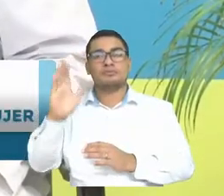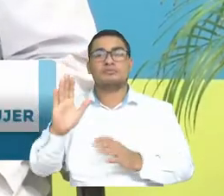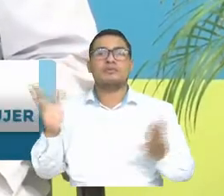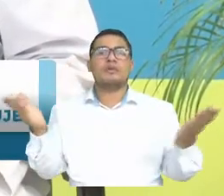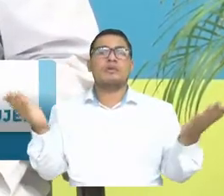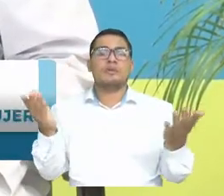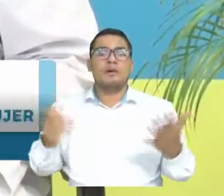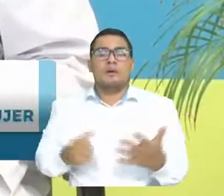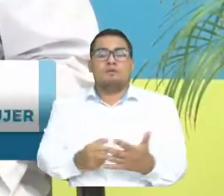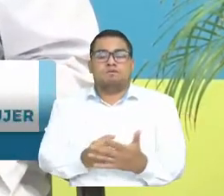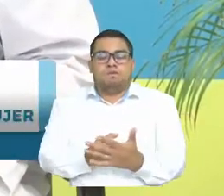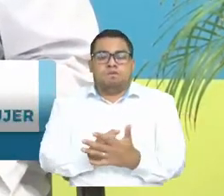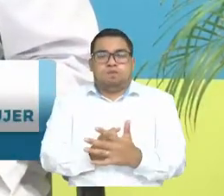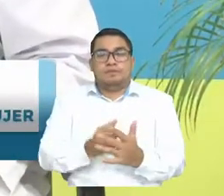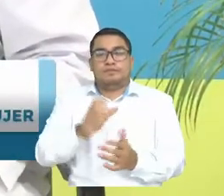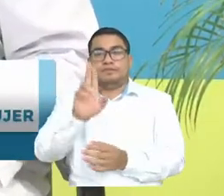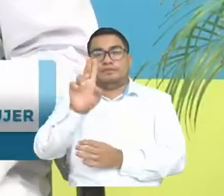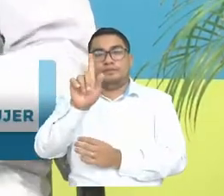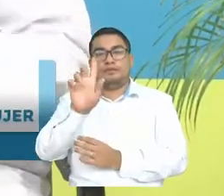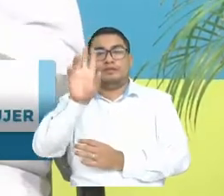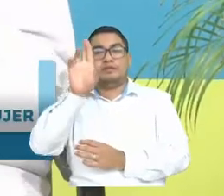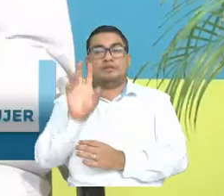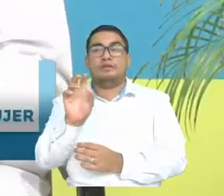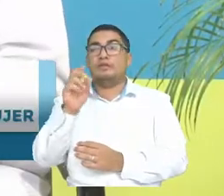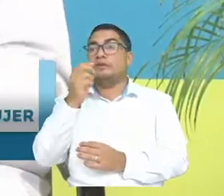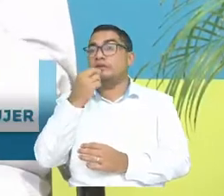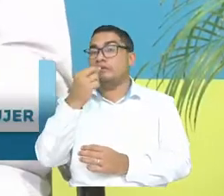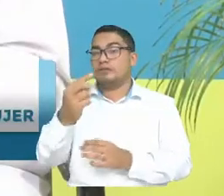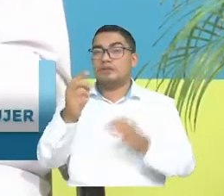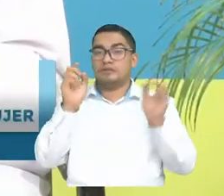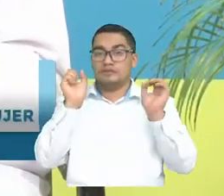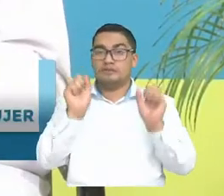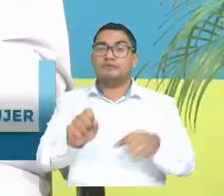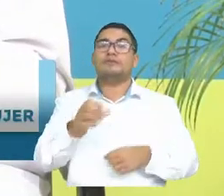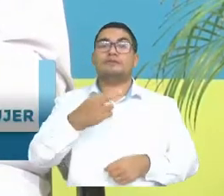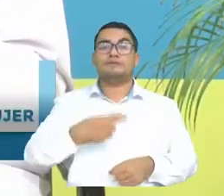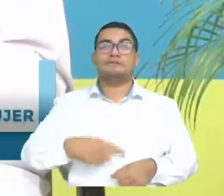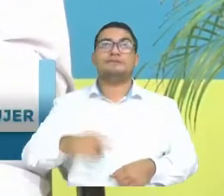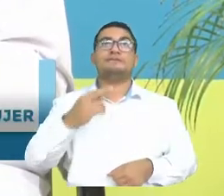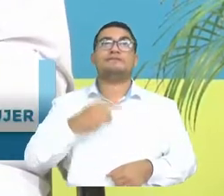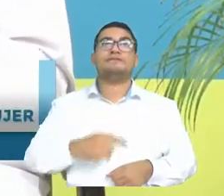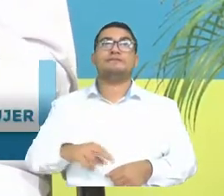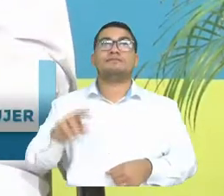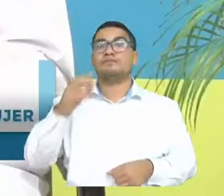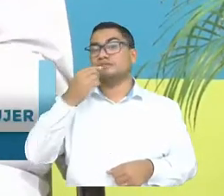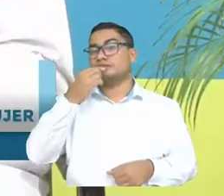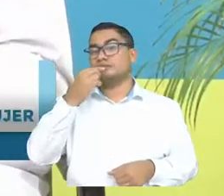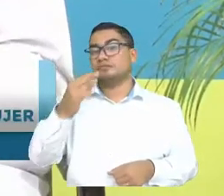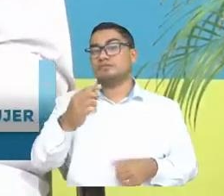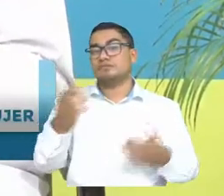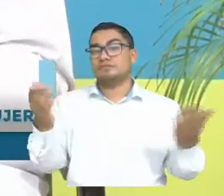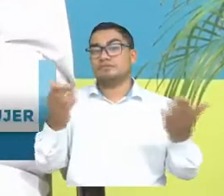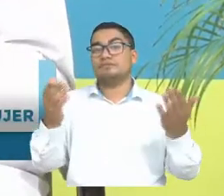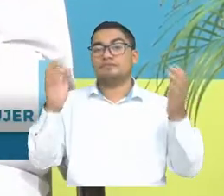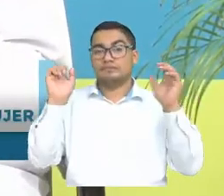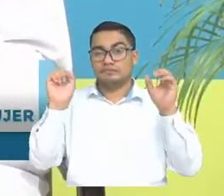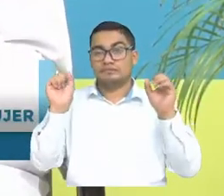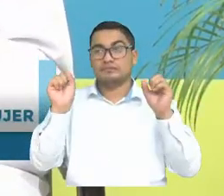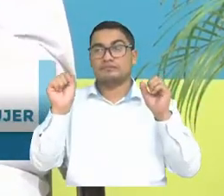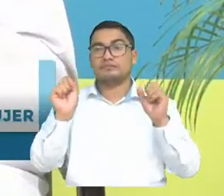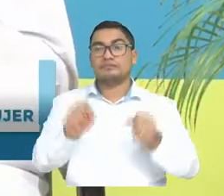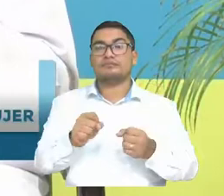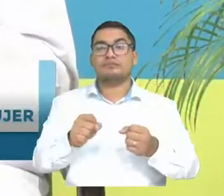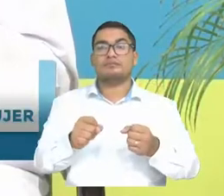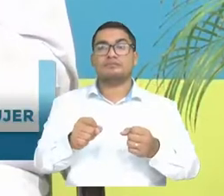útero, ¿verdad?, después del embarazo, porque se puede provocar un sangrado después de este y puede llevar a una